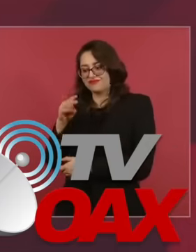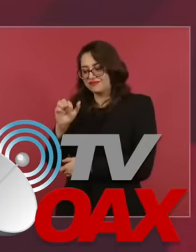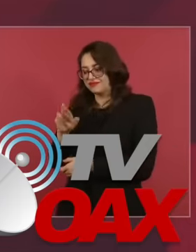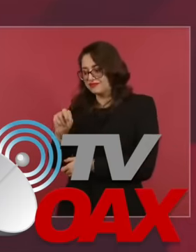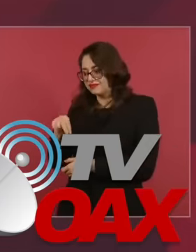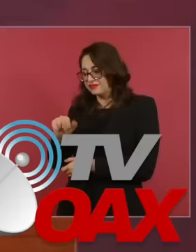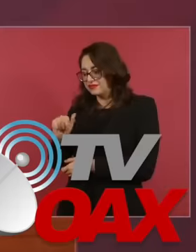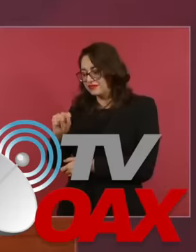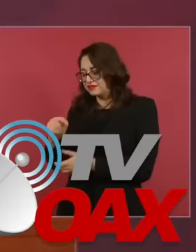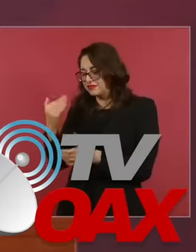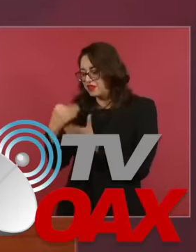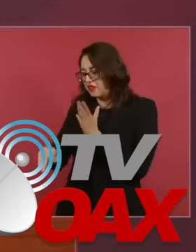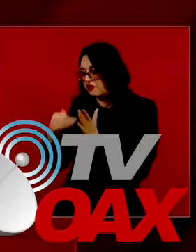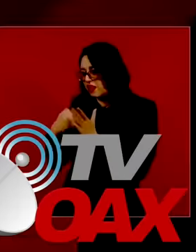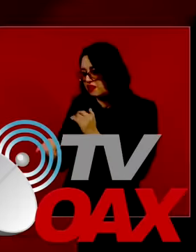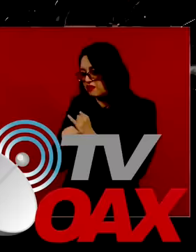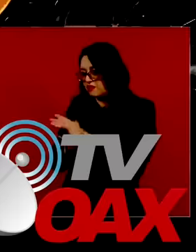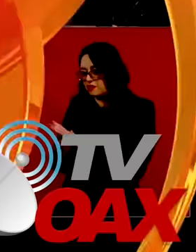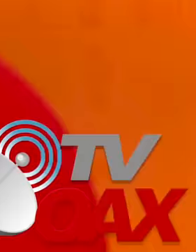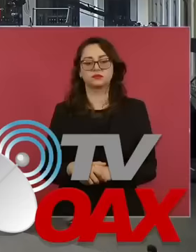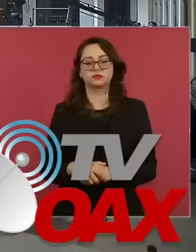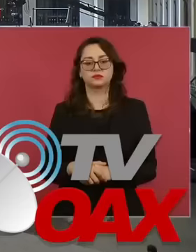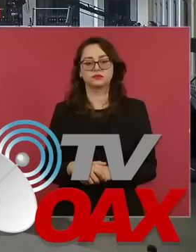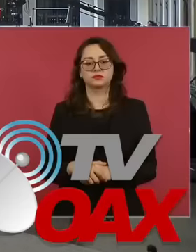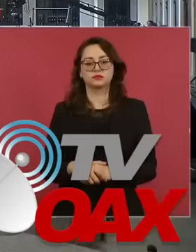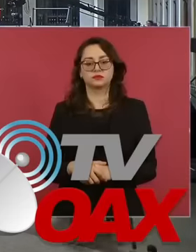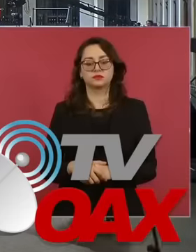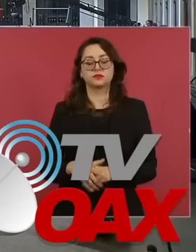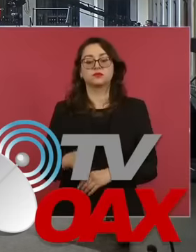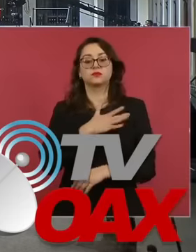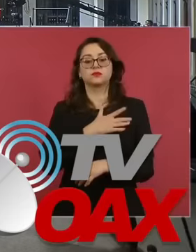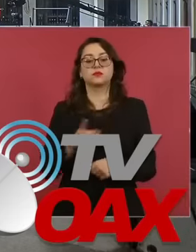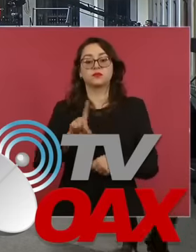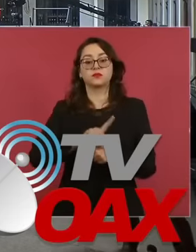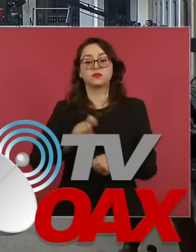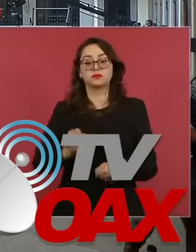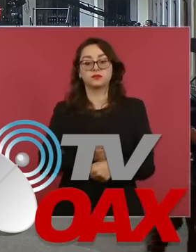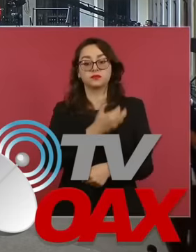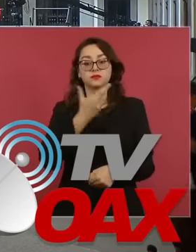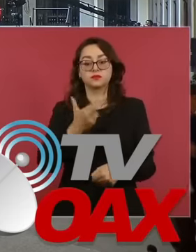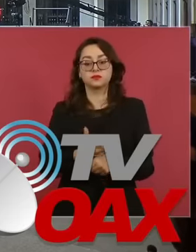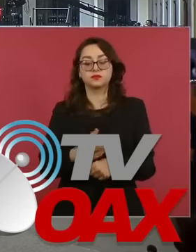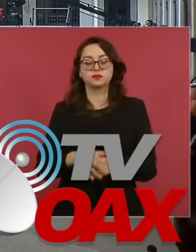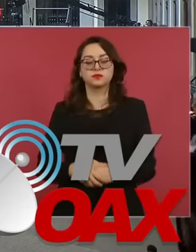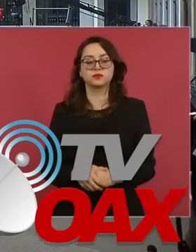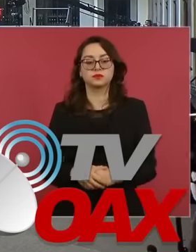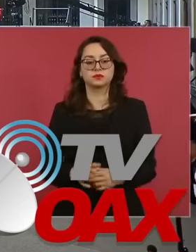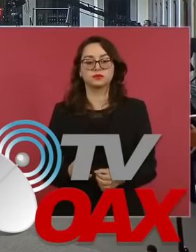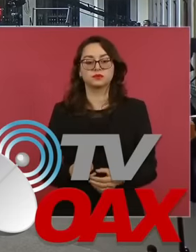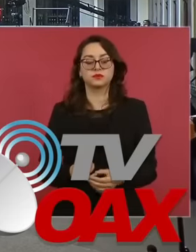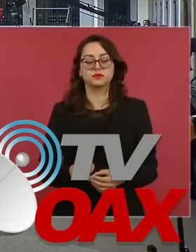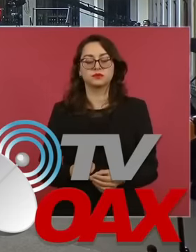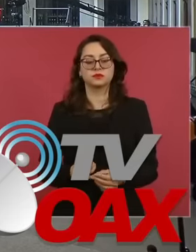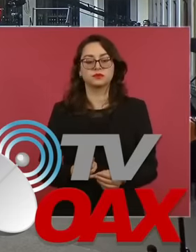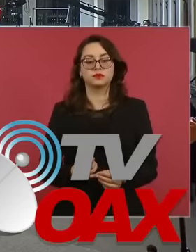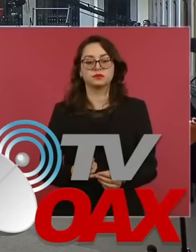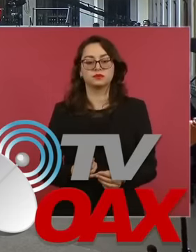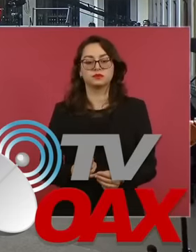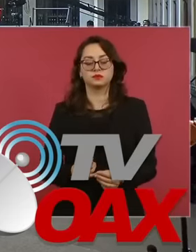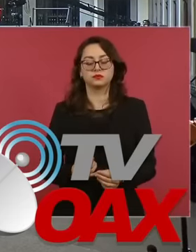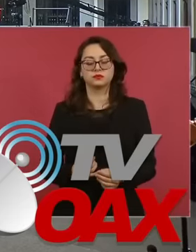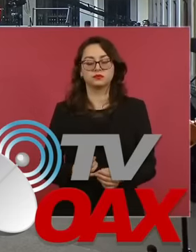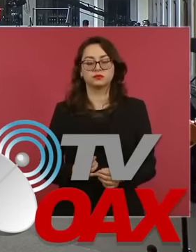el expediente completo. Gracias. Buenos días, secretaria. Pues, en primer lugar, yo quiero